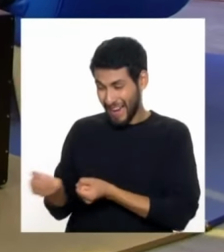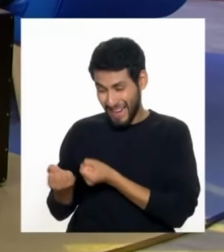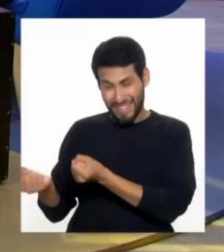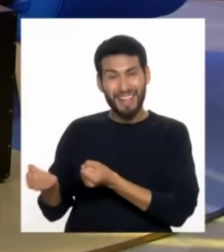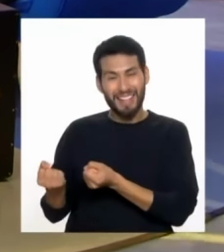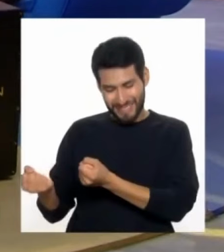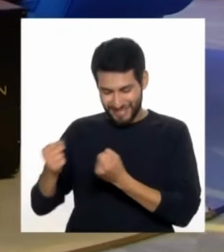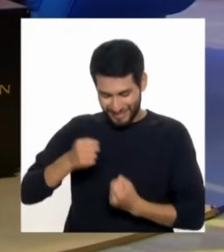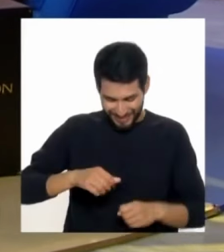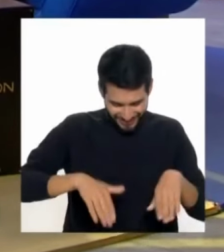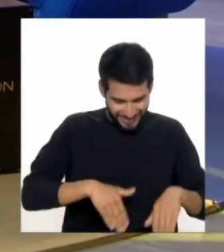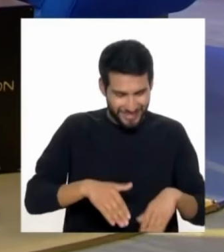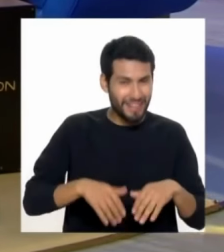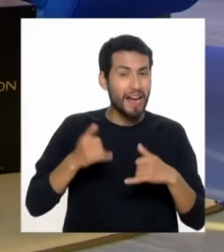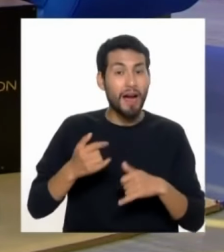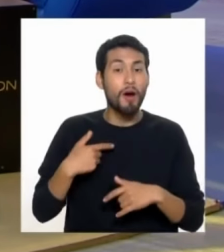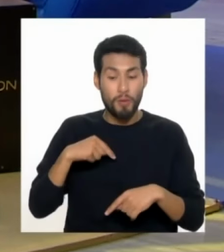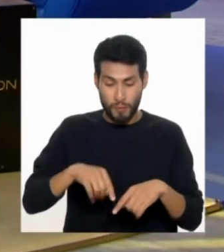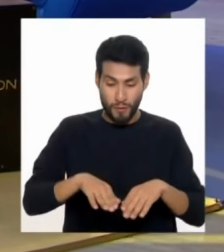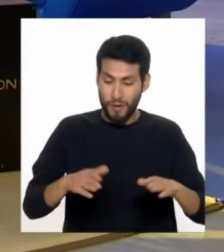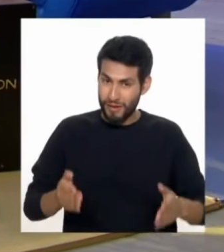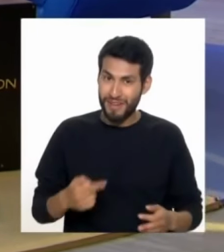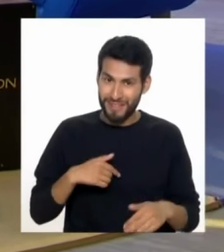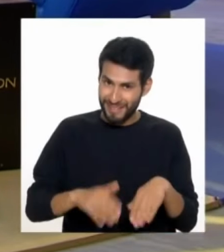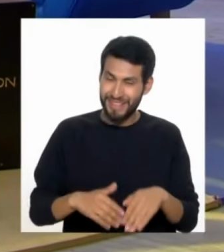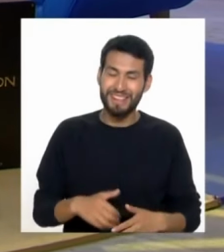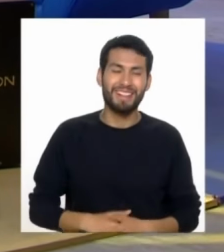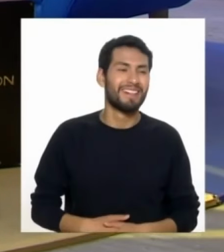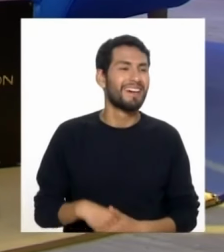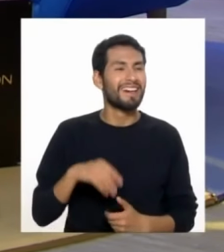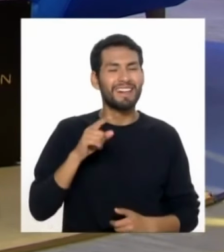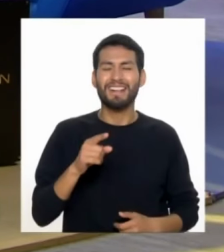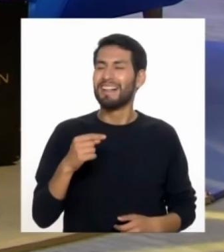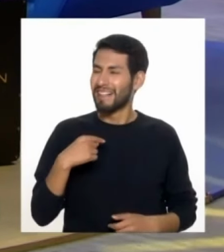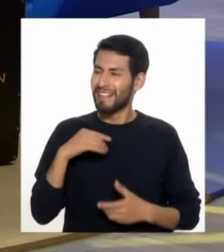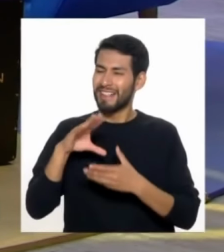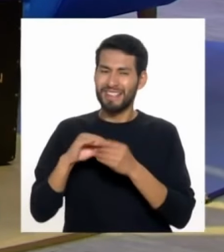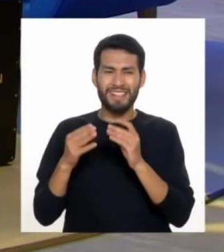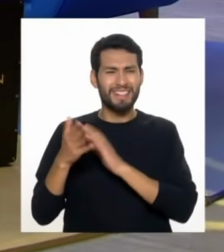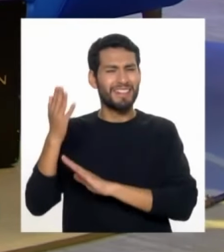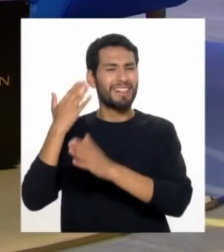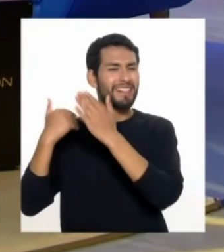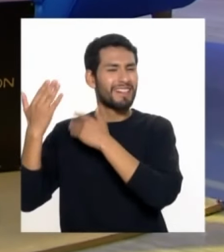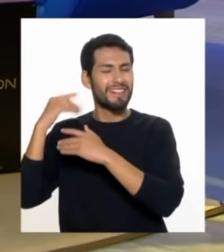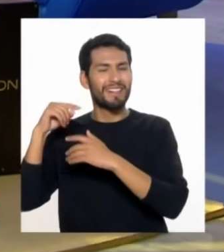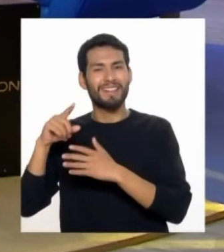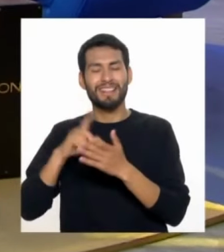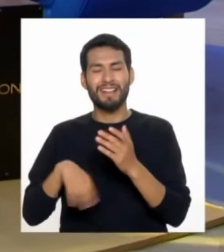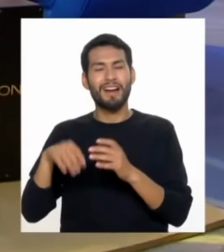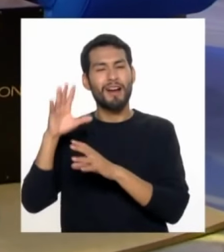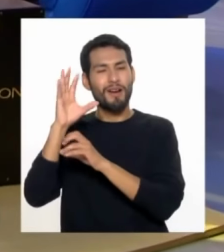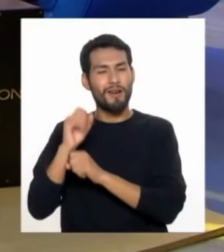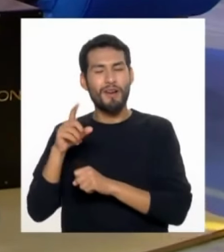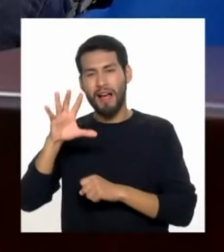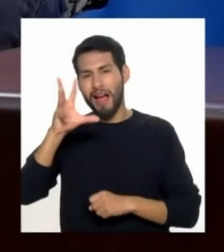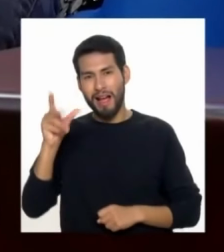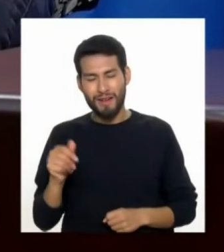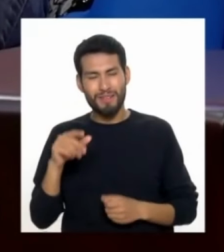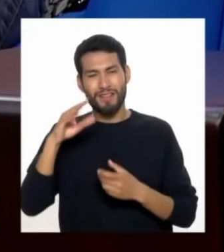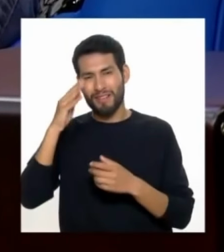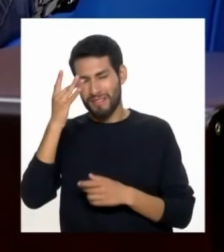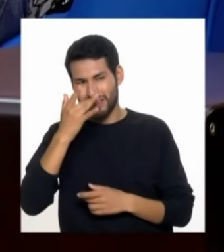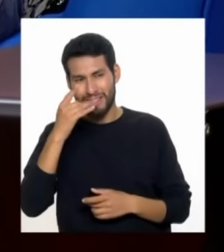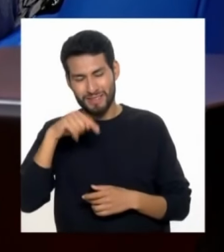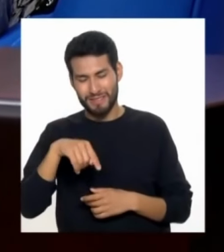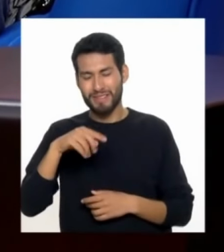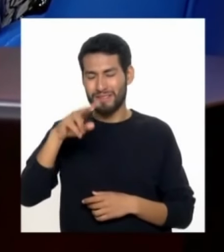un poquito de la historia del cajón. Bueno, por lo que yo tengo entendido, la historia viene con parte de la costumbre de los afrodescendientes acá en el